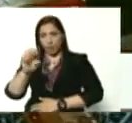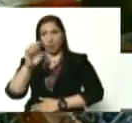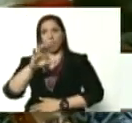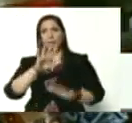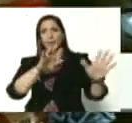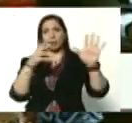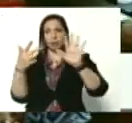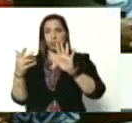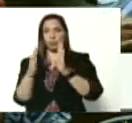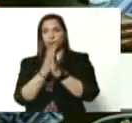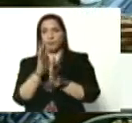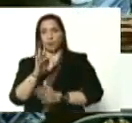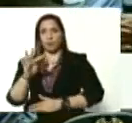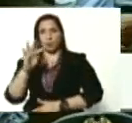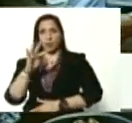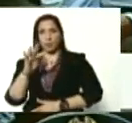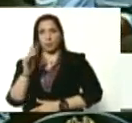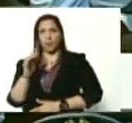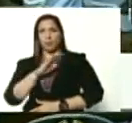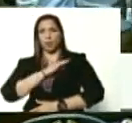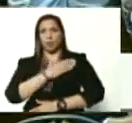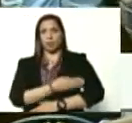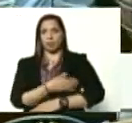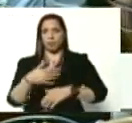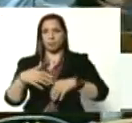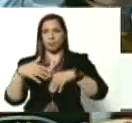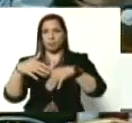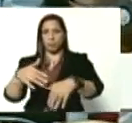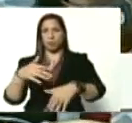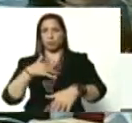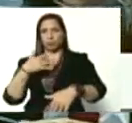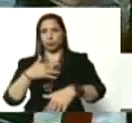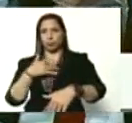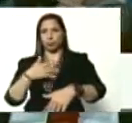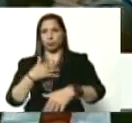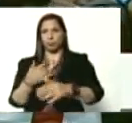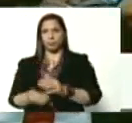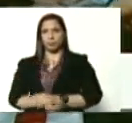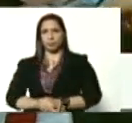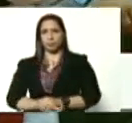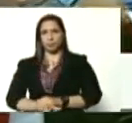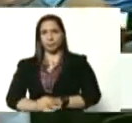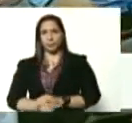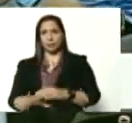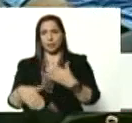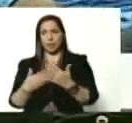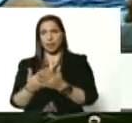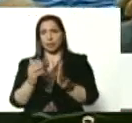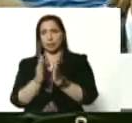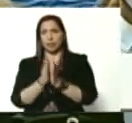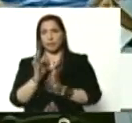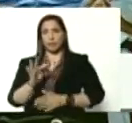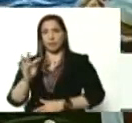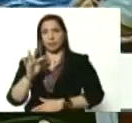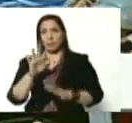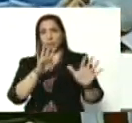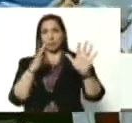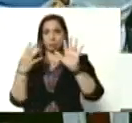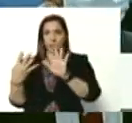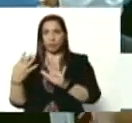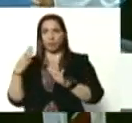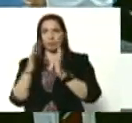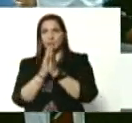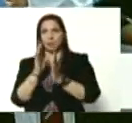san felipe las fuerzas patriotas que encabeza el coronel josé de la cruz carrillo llegan a san felipe el 19 san